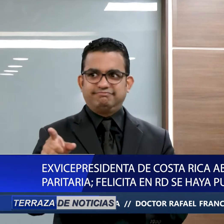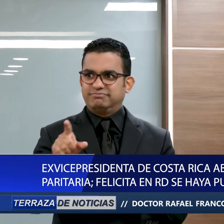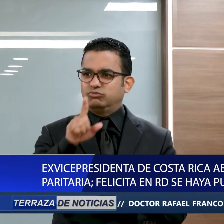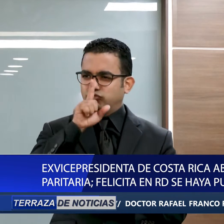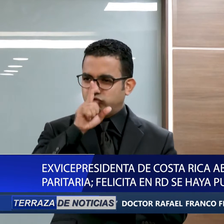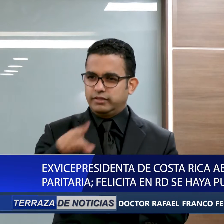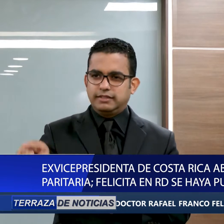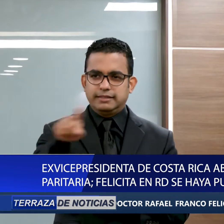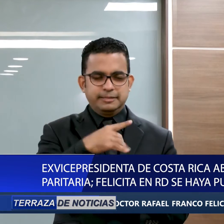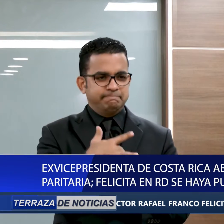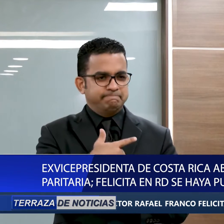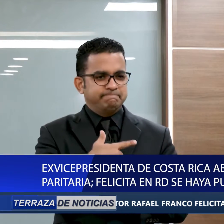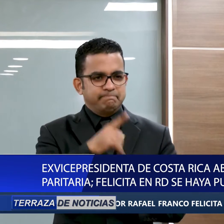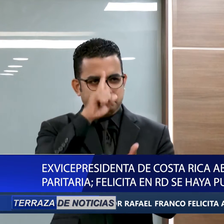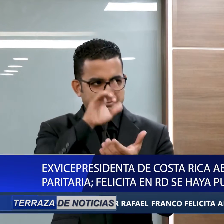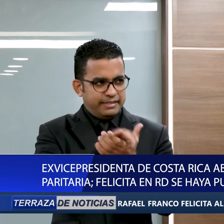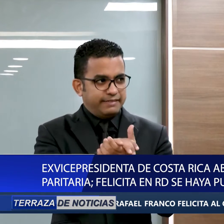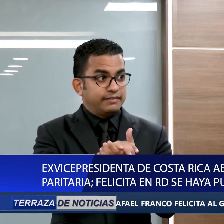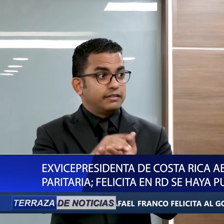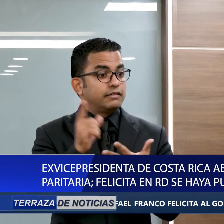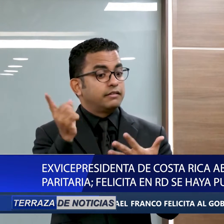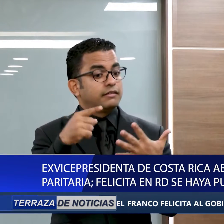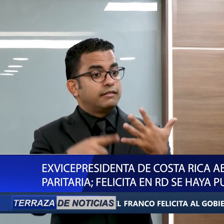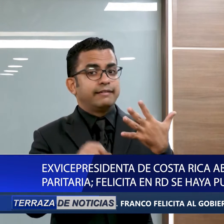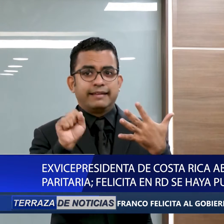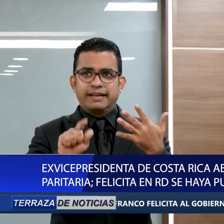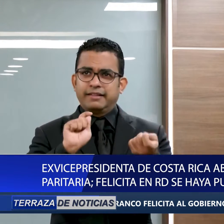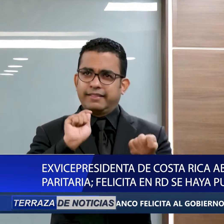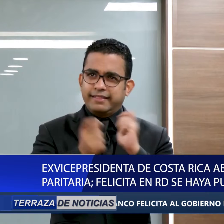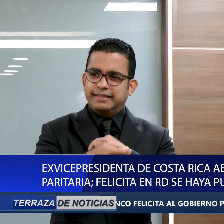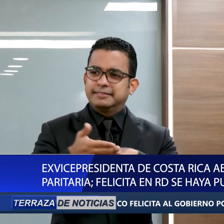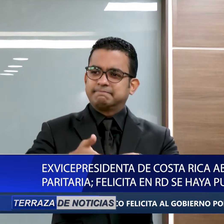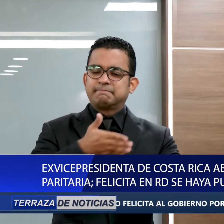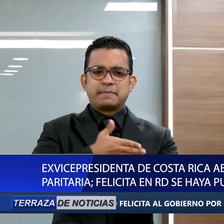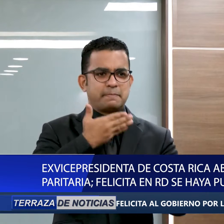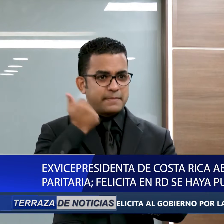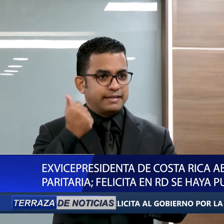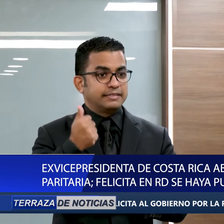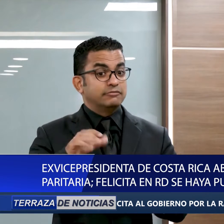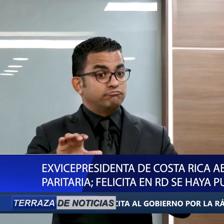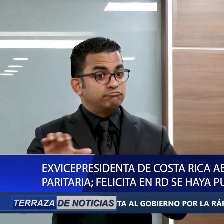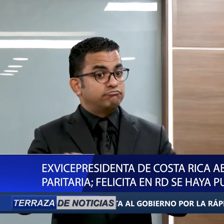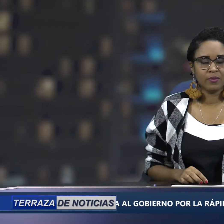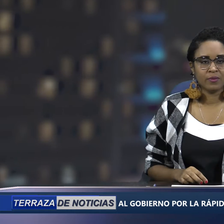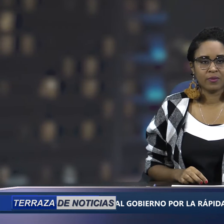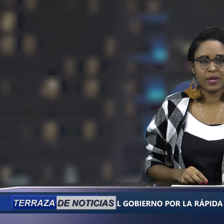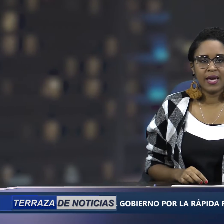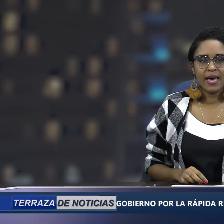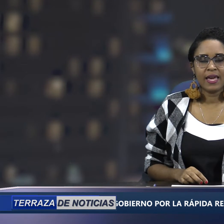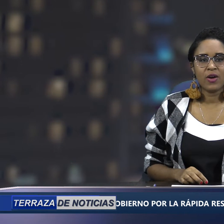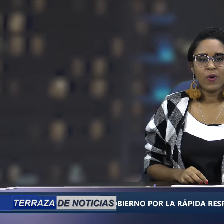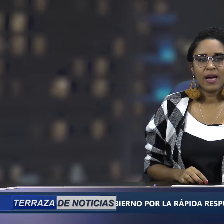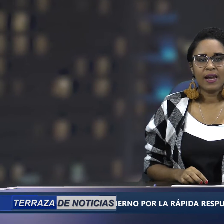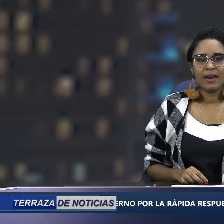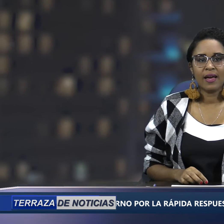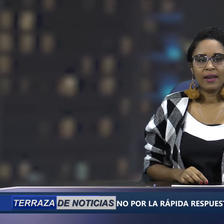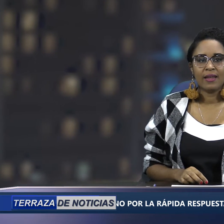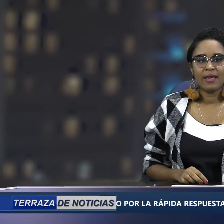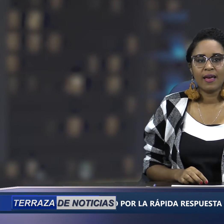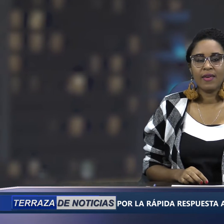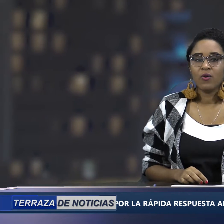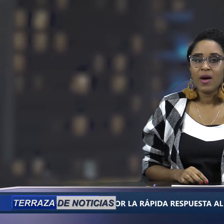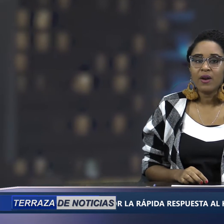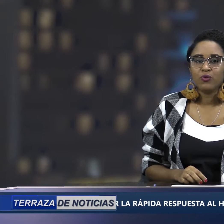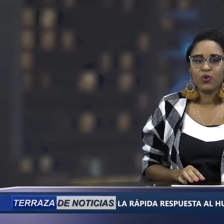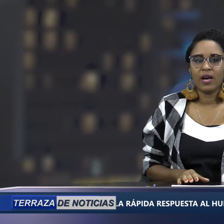crea en razón. Que las cosas pueden ser mejores y que actúan para que eso se hace. En Higüey, la